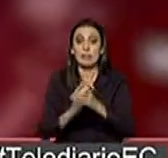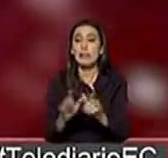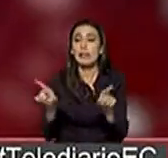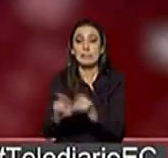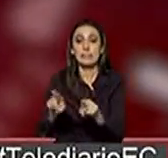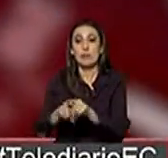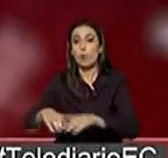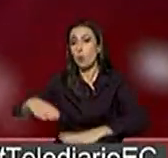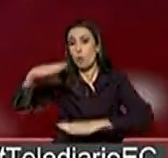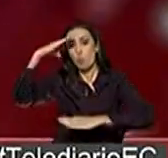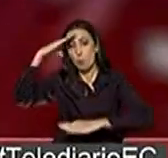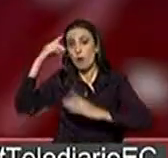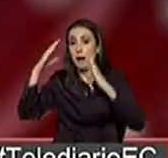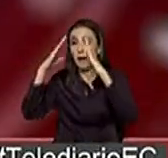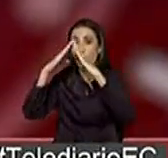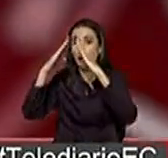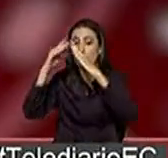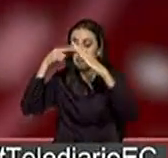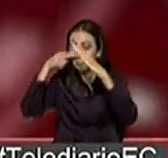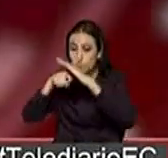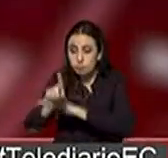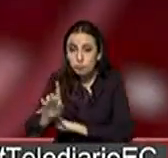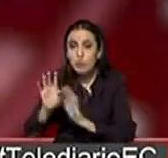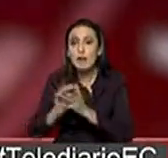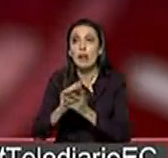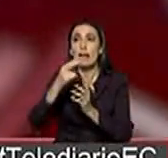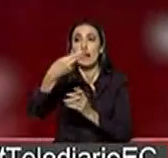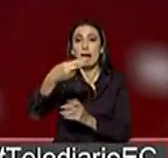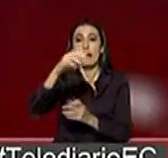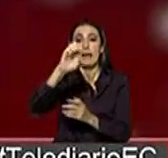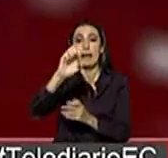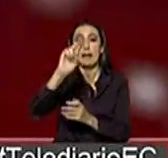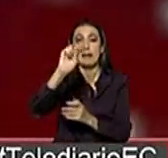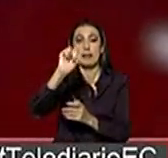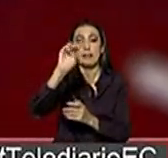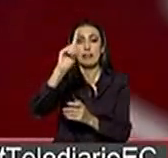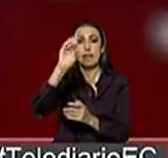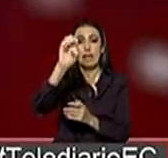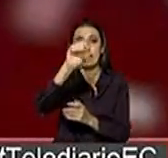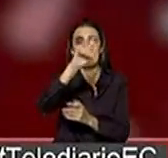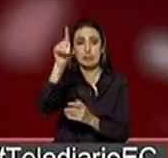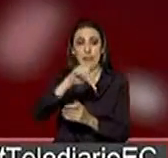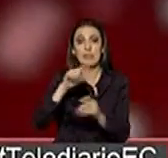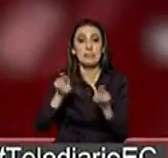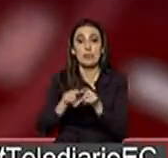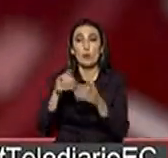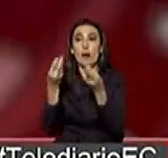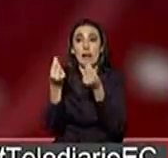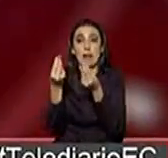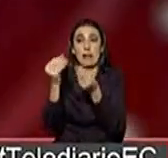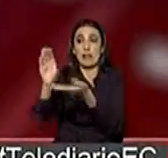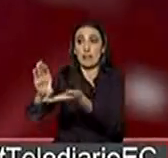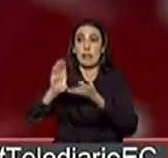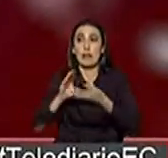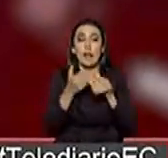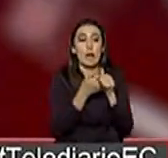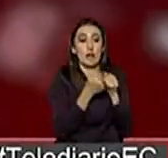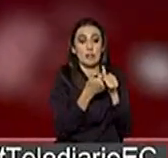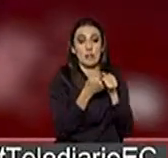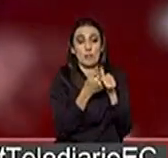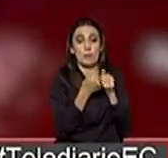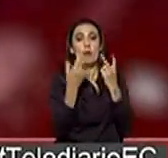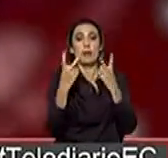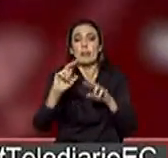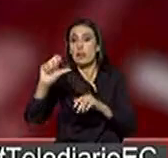a la policía allanaba la casa del ex de asambleísta virgilio h se levantaron indicios como dinero en efectivo dispositivos electrónicos